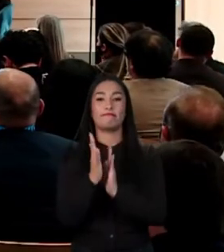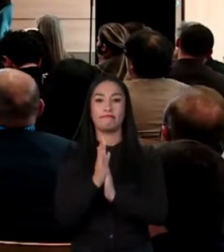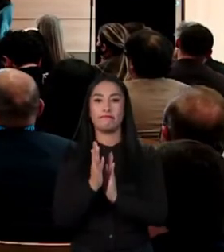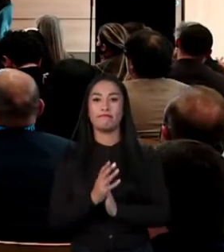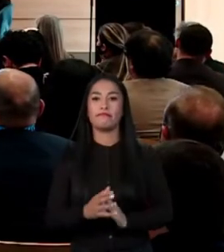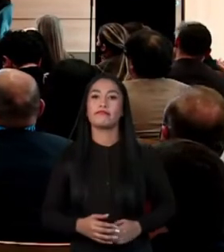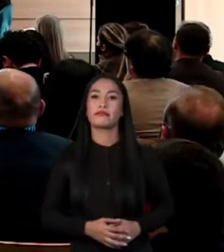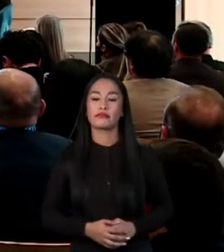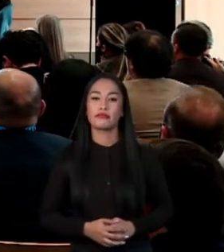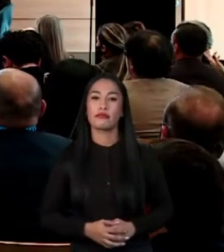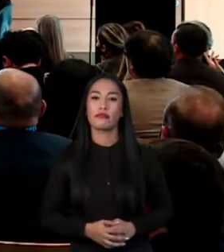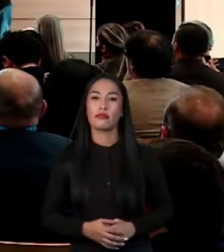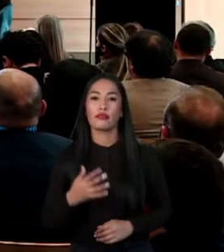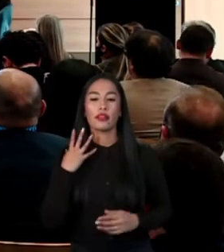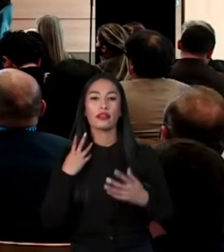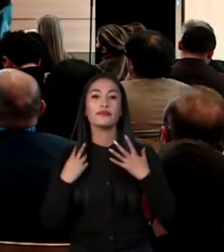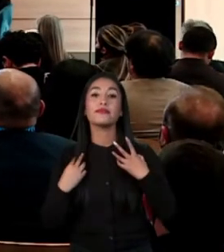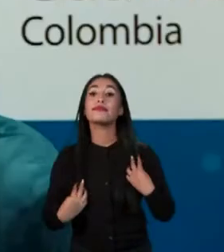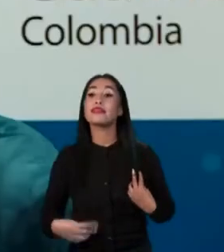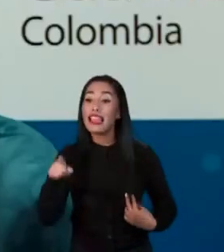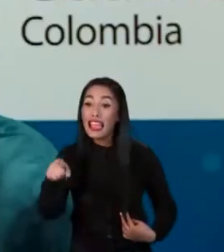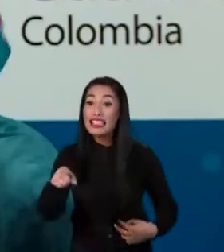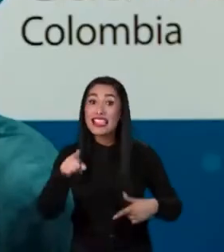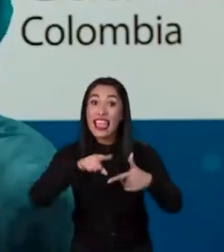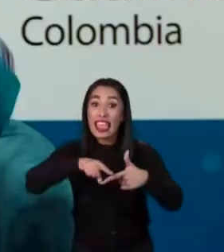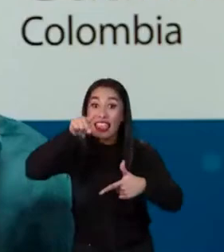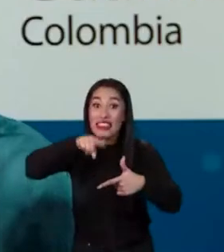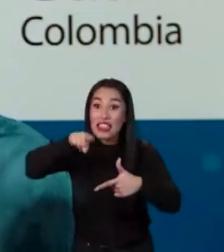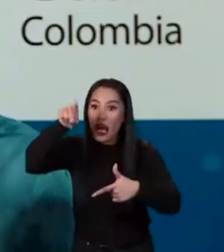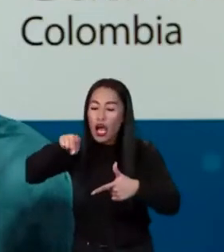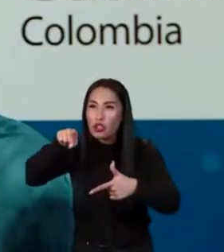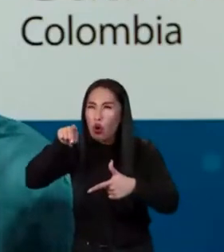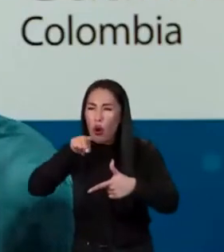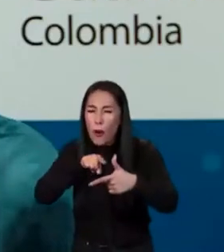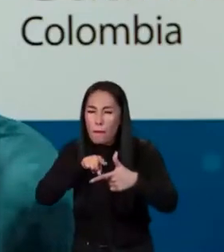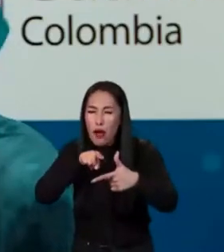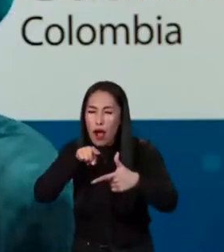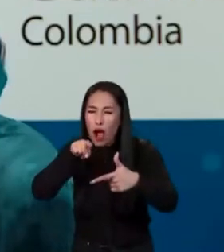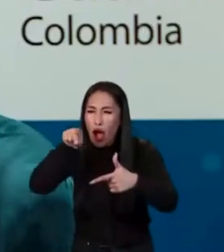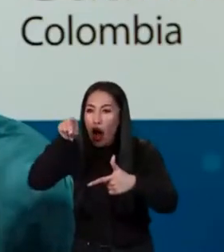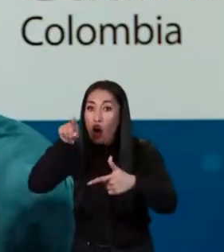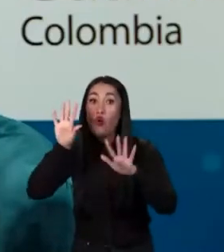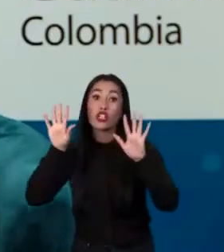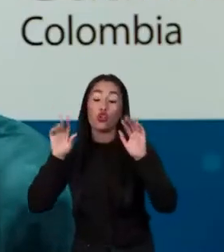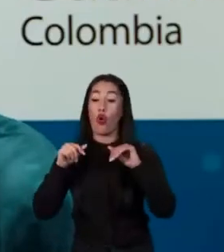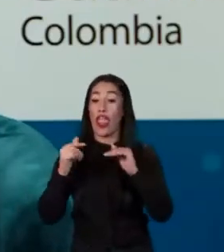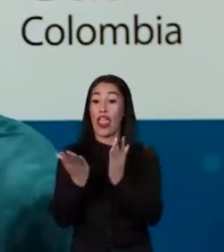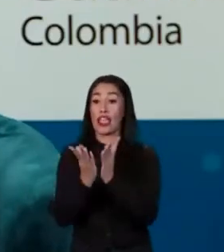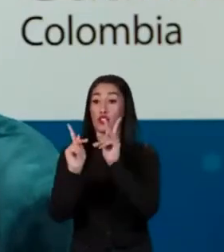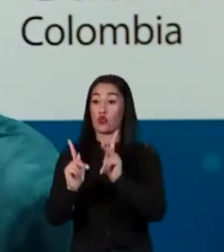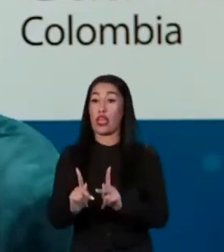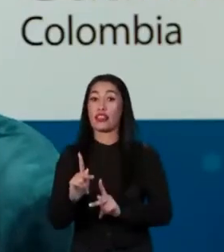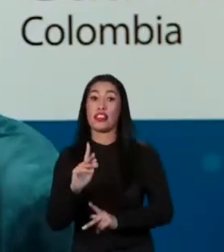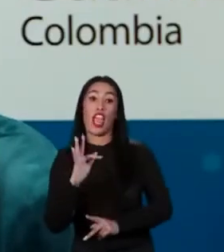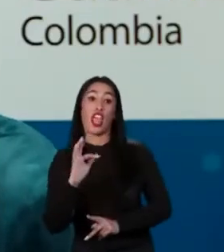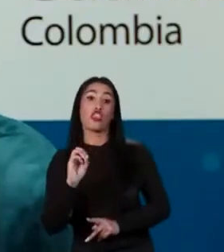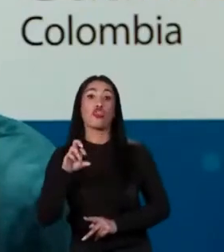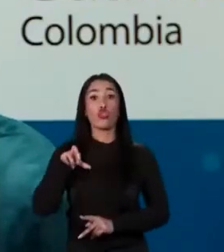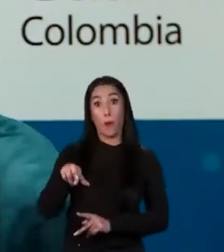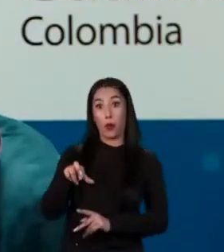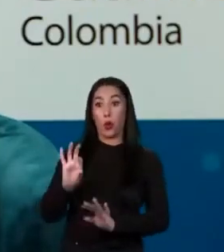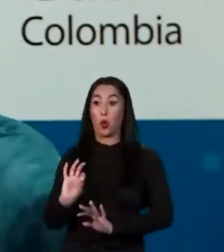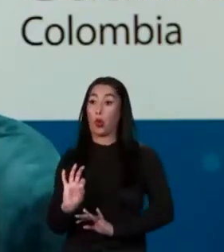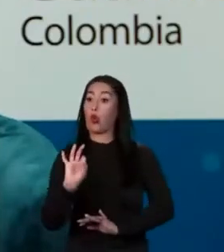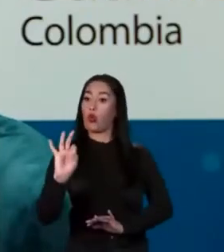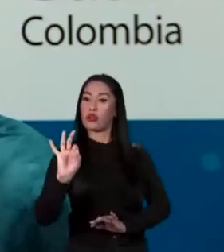entonces ese indicador top cuando yo recibo estudiante stop no es lo mismo que cuando uno tiene